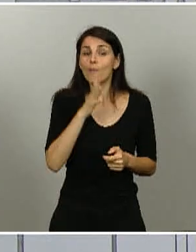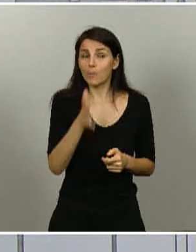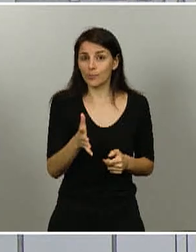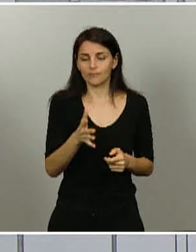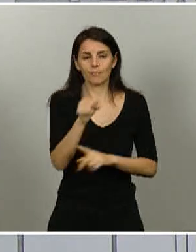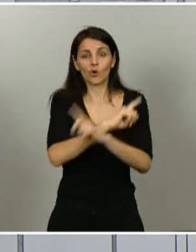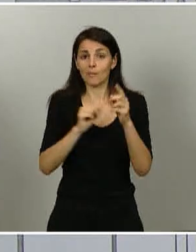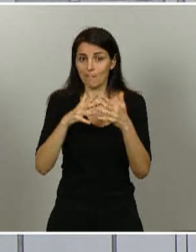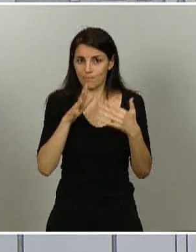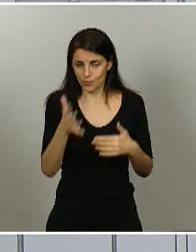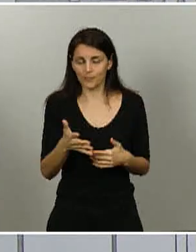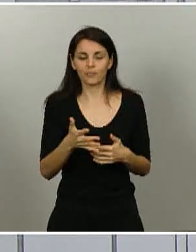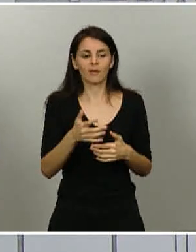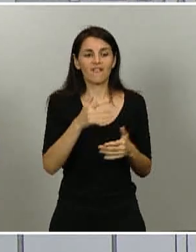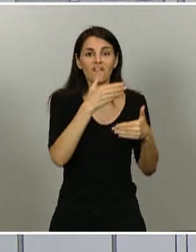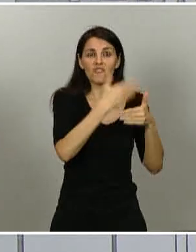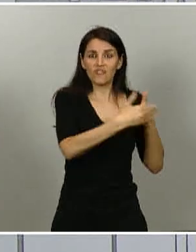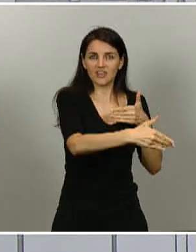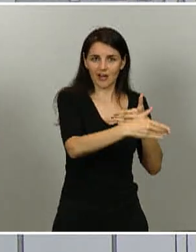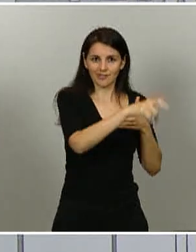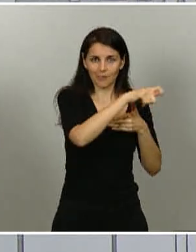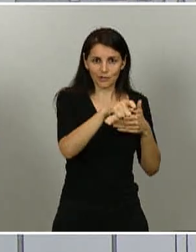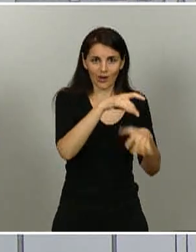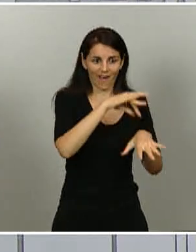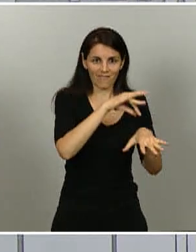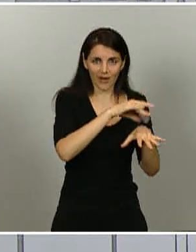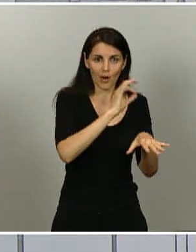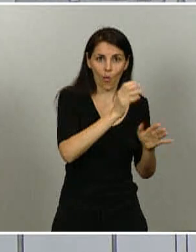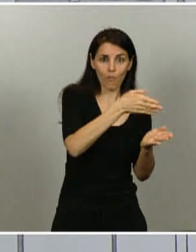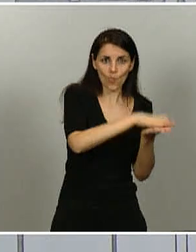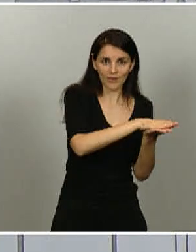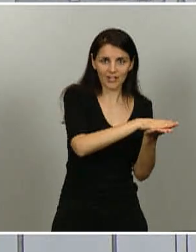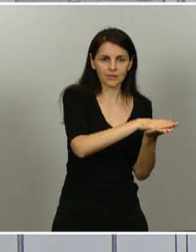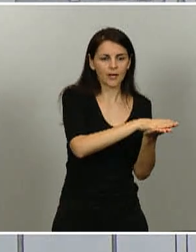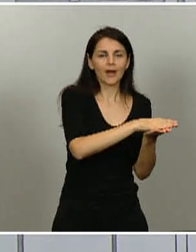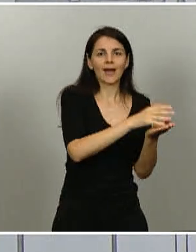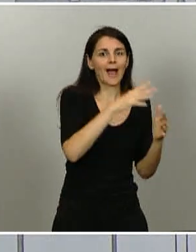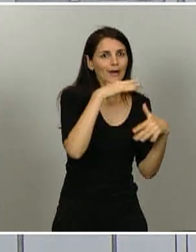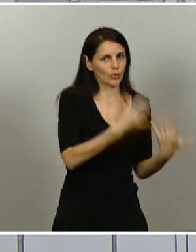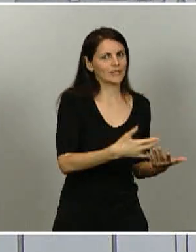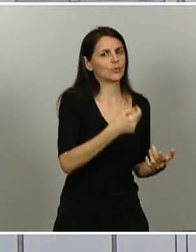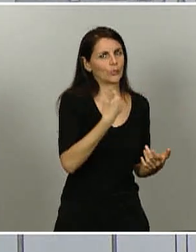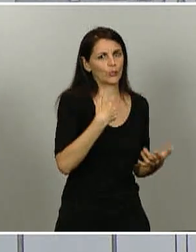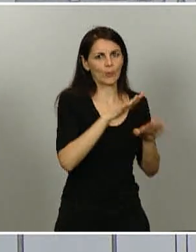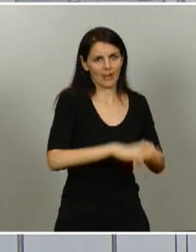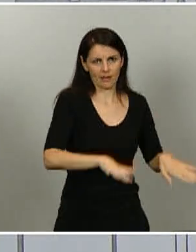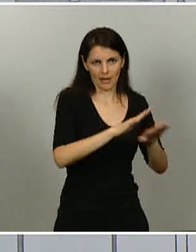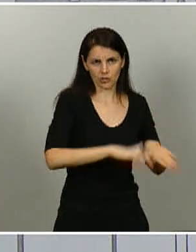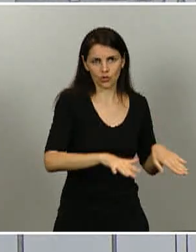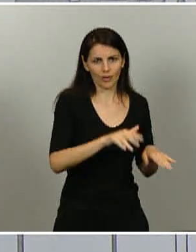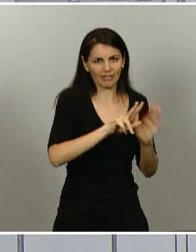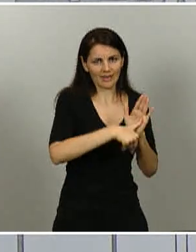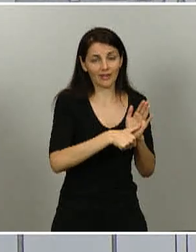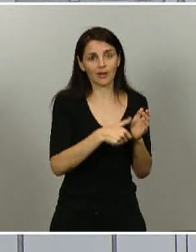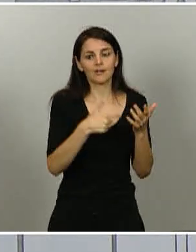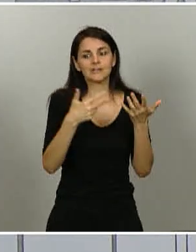en actualizarse y, por lo tanto, podemos tener un número de fallecidos, pero no sabemos exactamente. En general ya tenemos muy buena